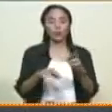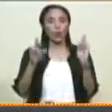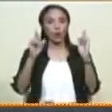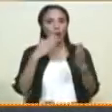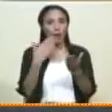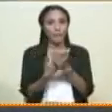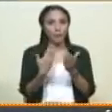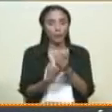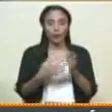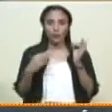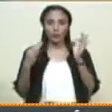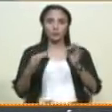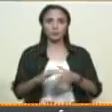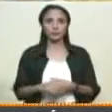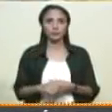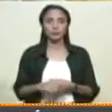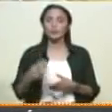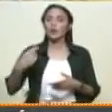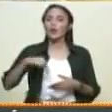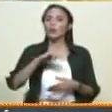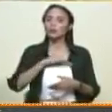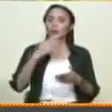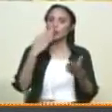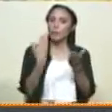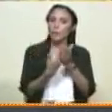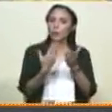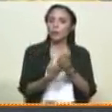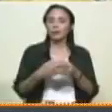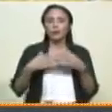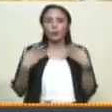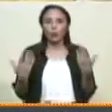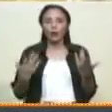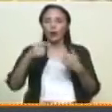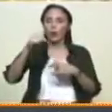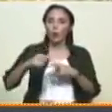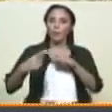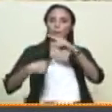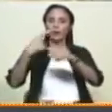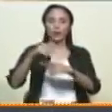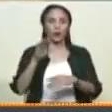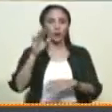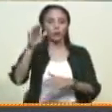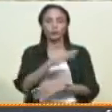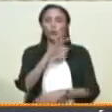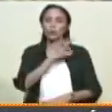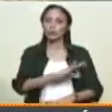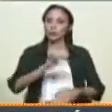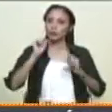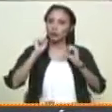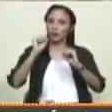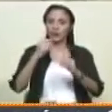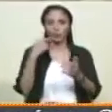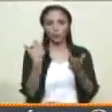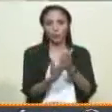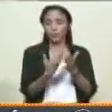propuesta. Nuestra propuesta es hoy, mañana y siempre el socialismo, que ellos expongan lo que quieran.